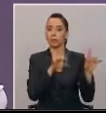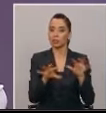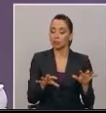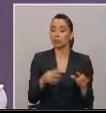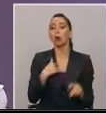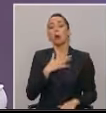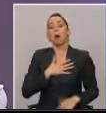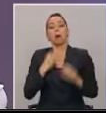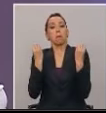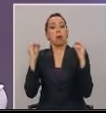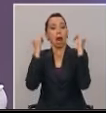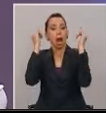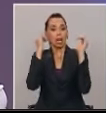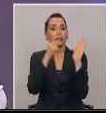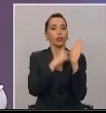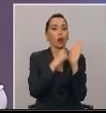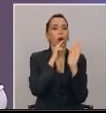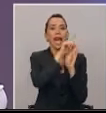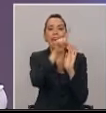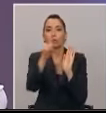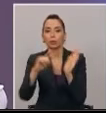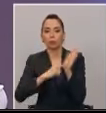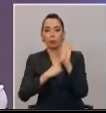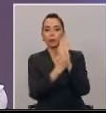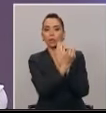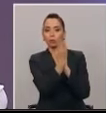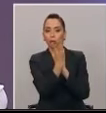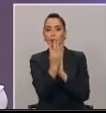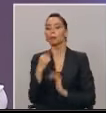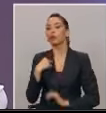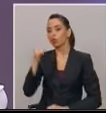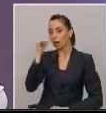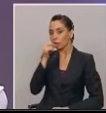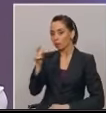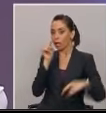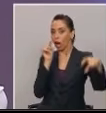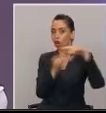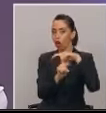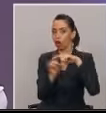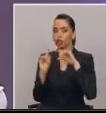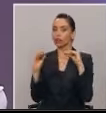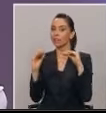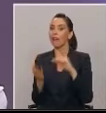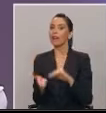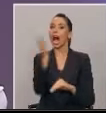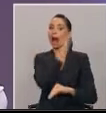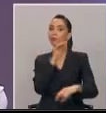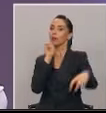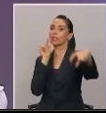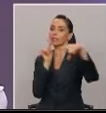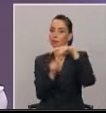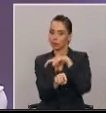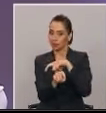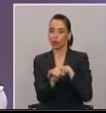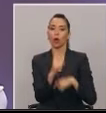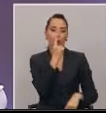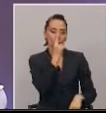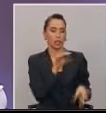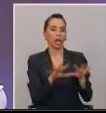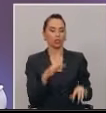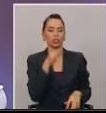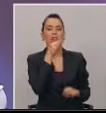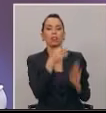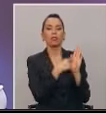las encuestas publiquen cifras. Lo único que sé es que los goles, como lo dije ayer, no se comentan antes de hacerlo. Ahora, Déjeme decirle algo sobre la